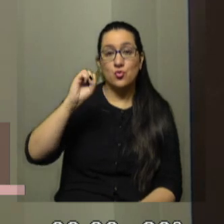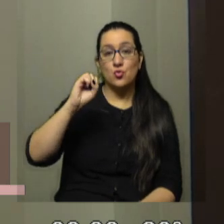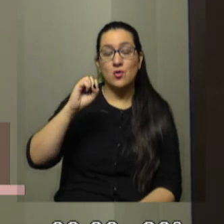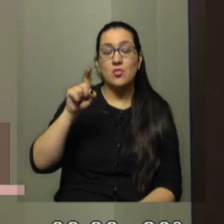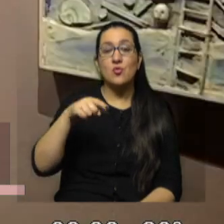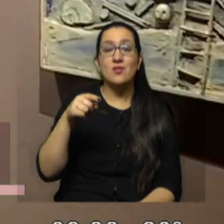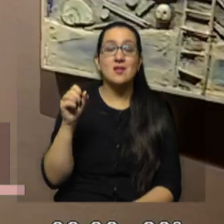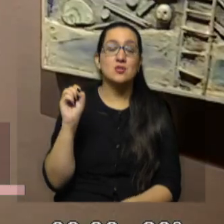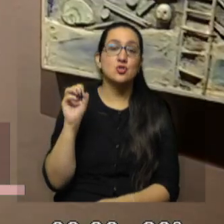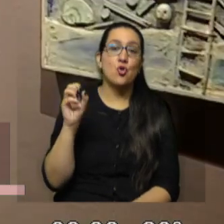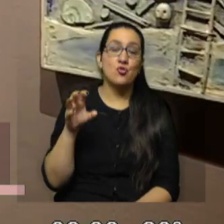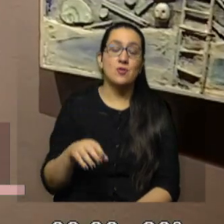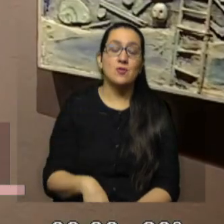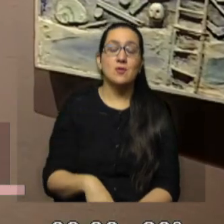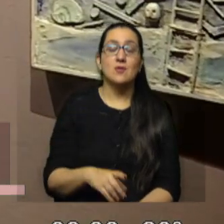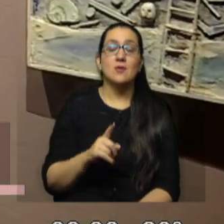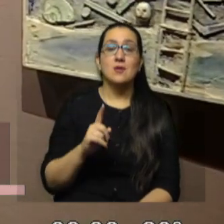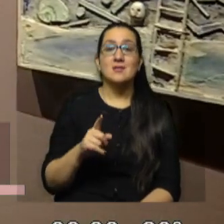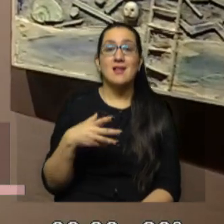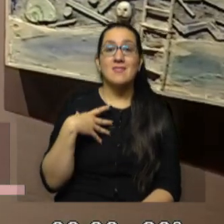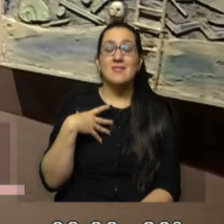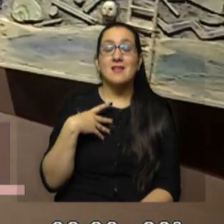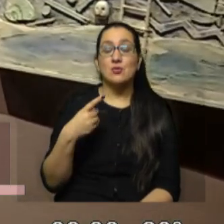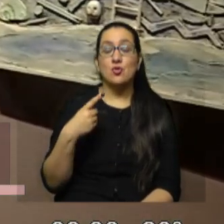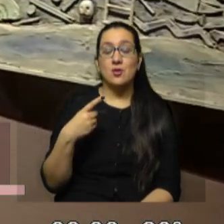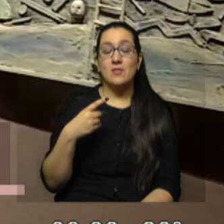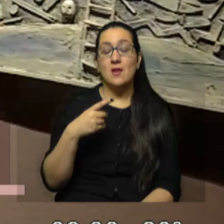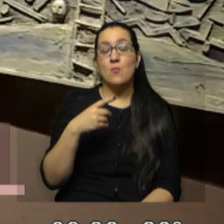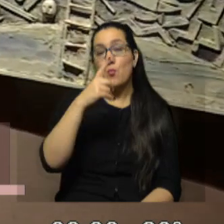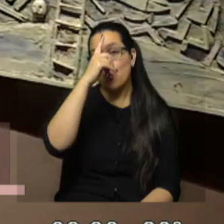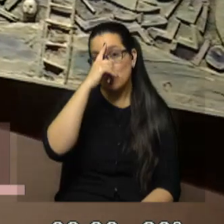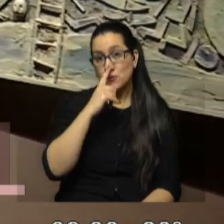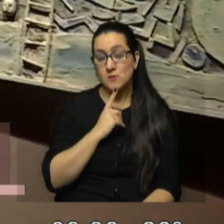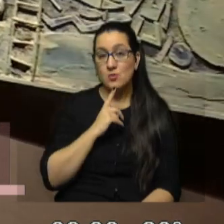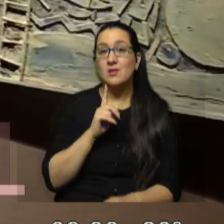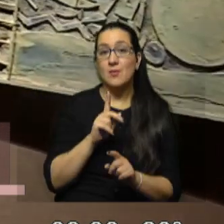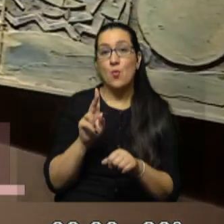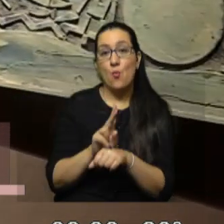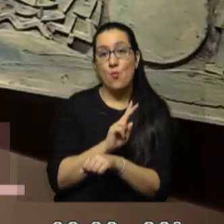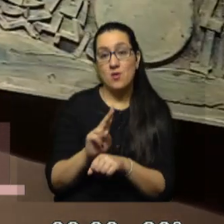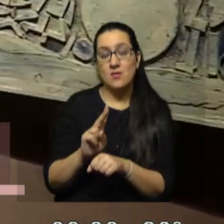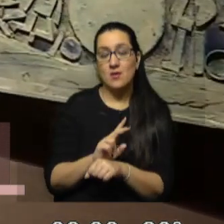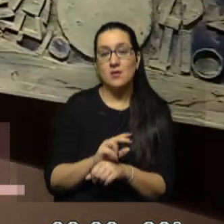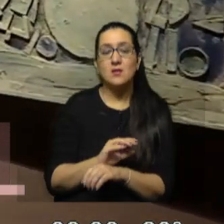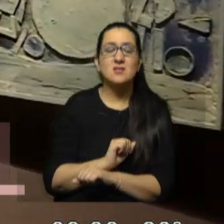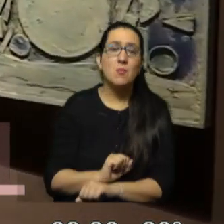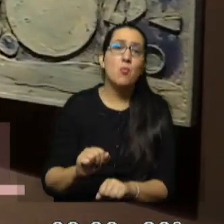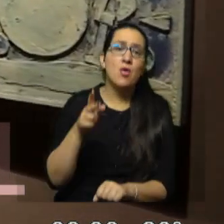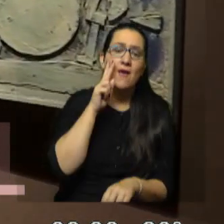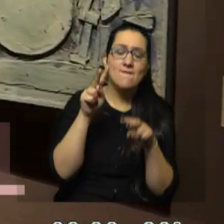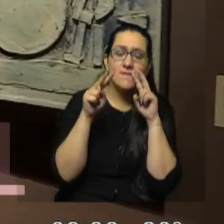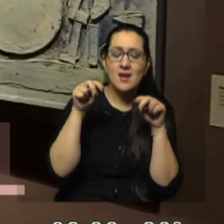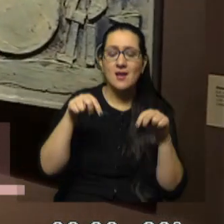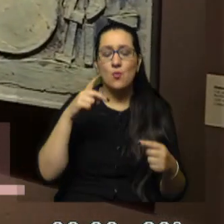Rosana Carreté, directora del Museo Histórico Cabildo y curadora de esta muestra. Concretamente, ¿qué se va a poder ver aquí? ¿Cuál fue